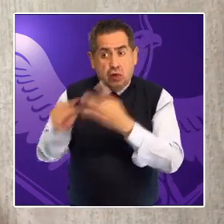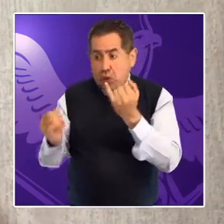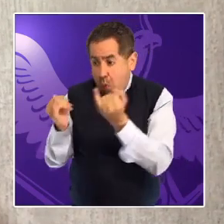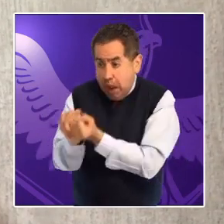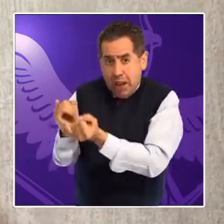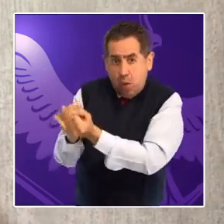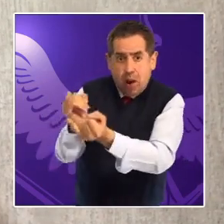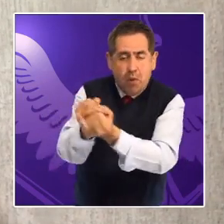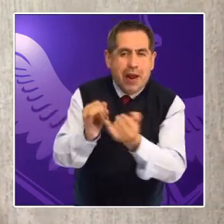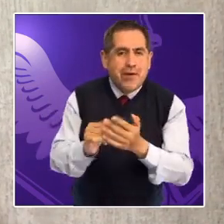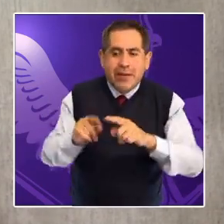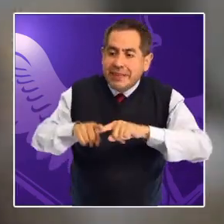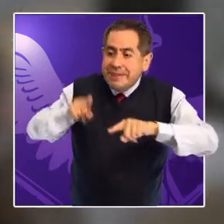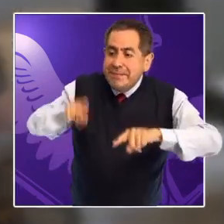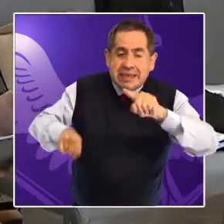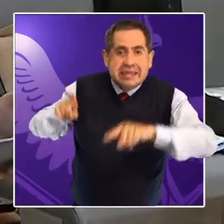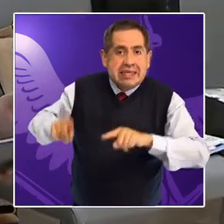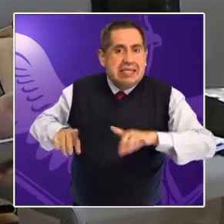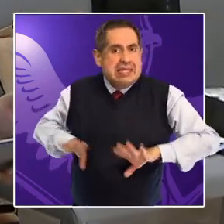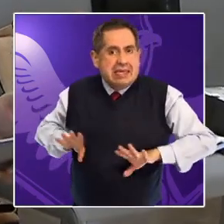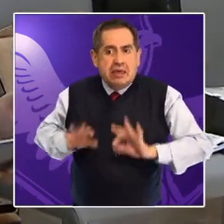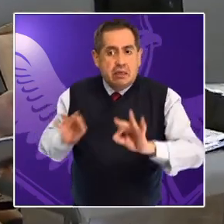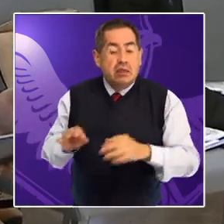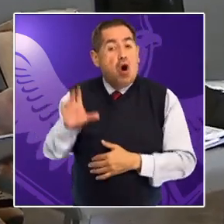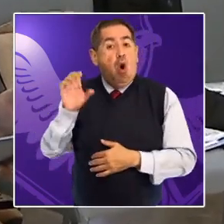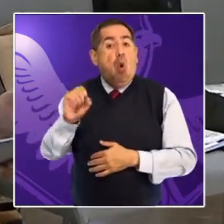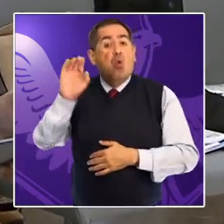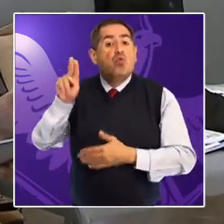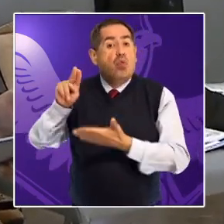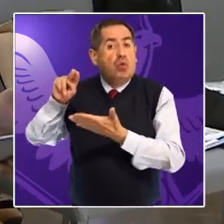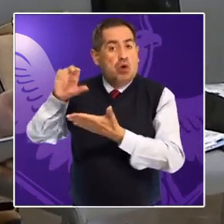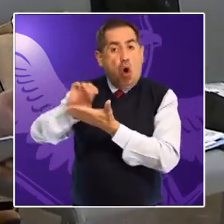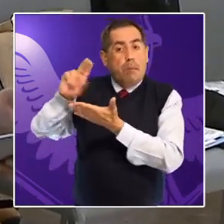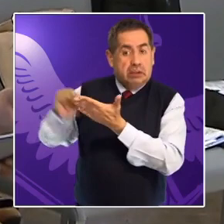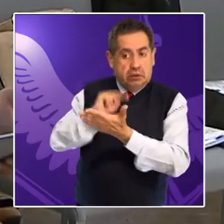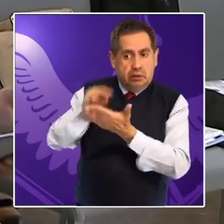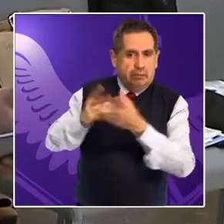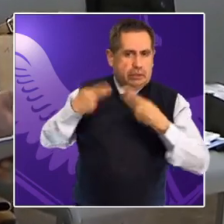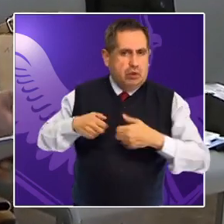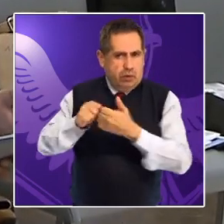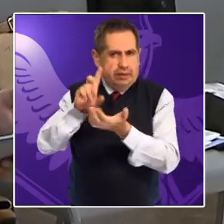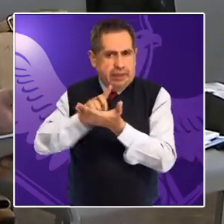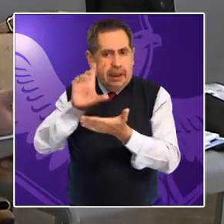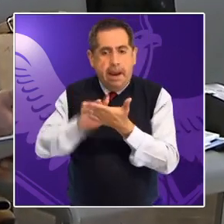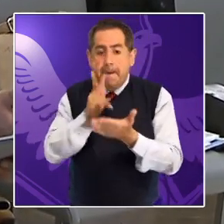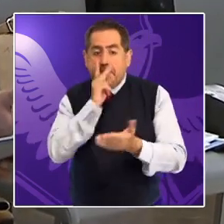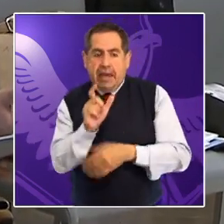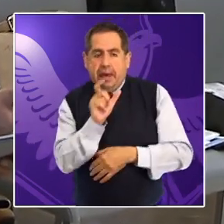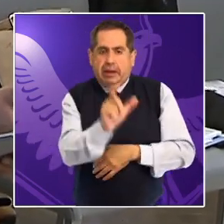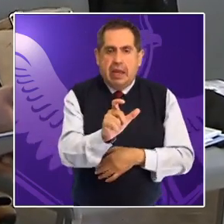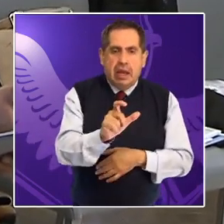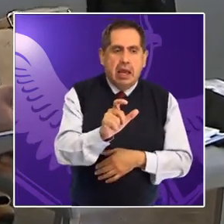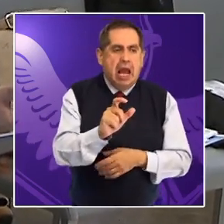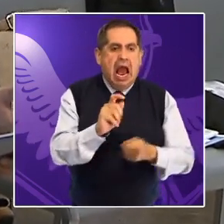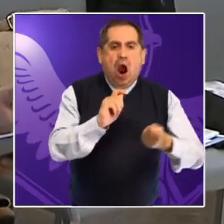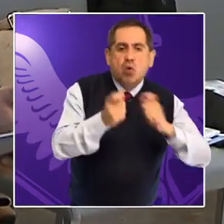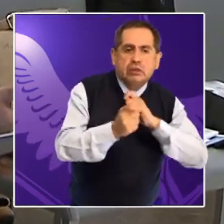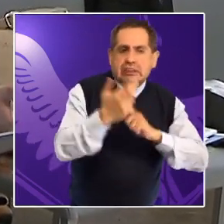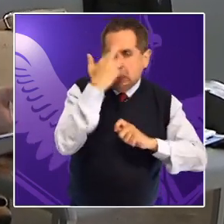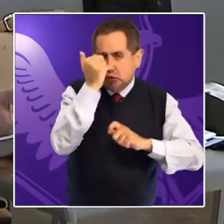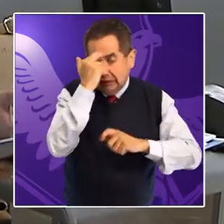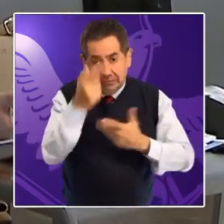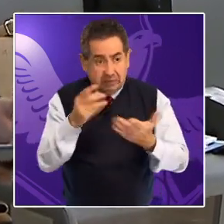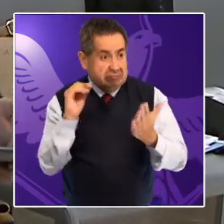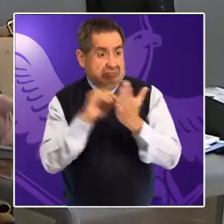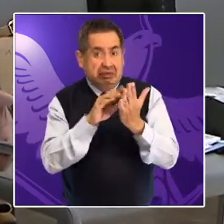manera. Está contemplado dentro de la Convención de las Personas con Discapacidad este término, que cada vez están más leyes y eso está bien, pero